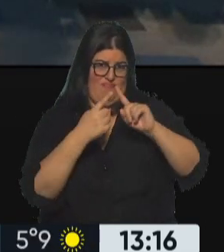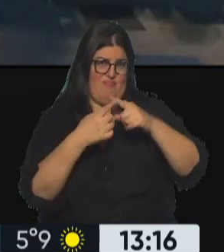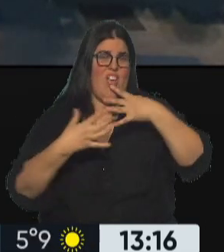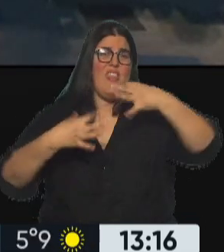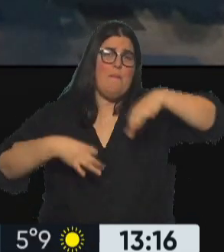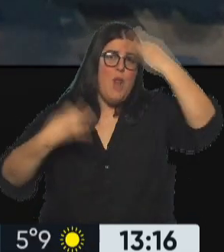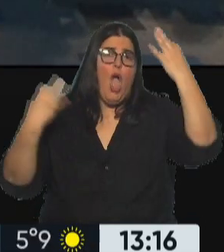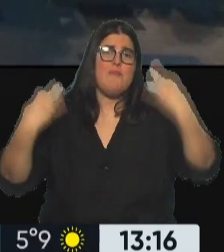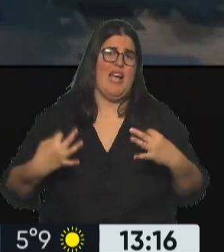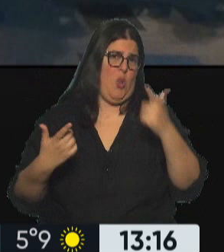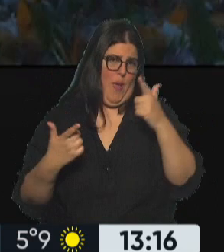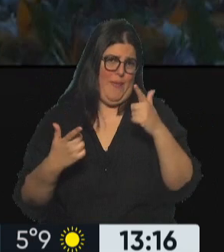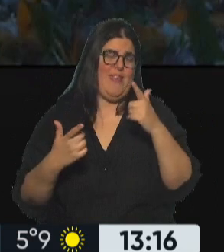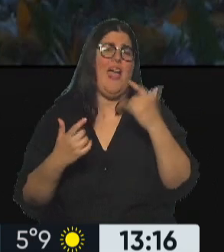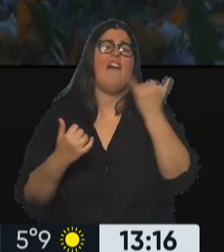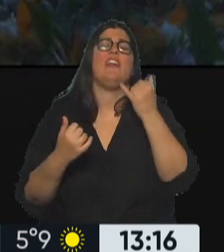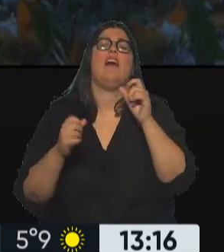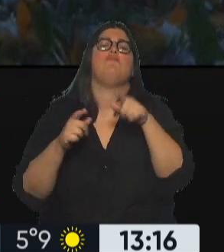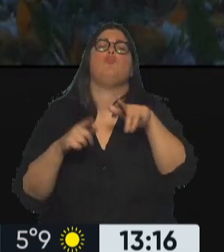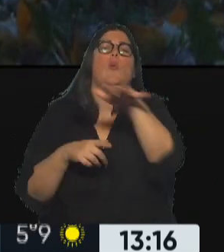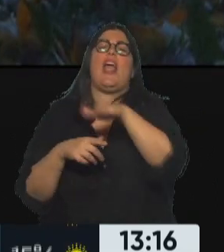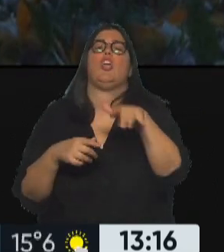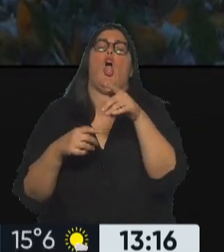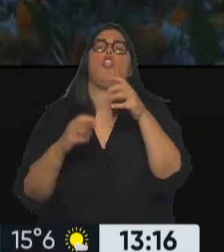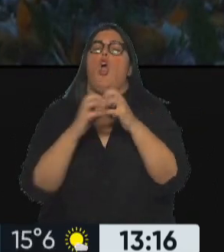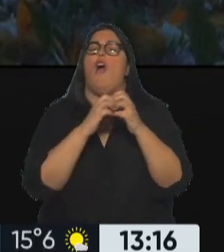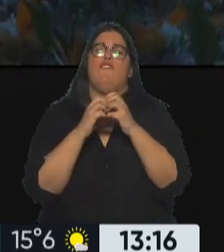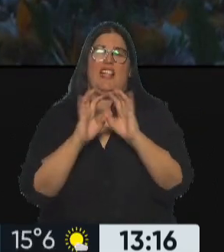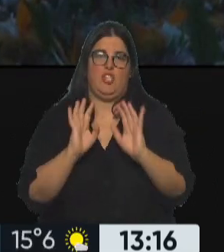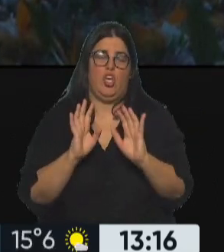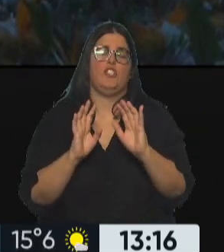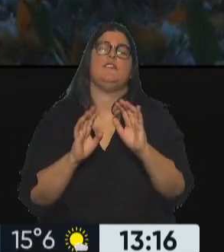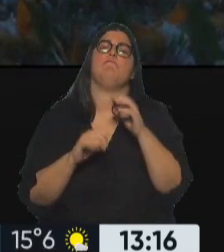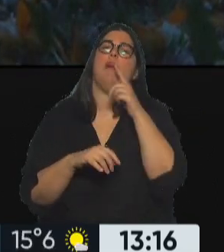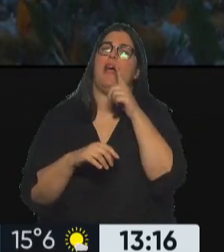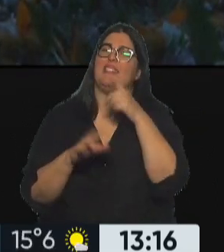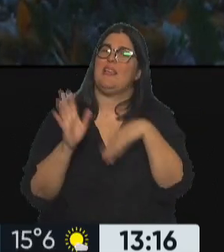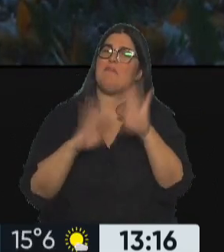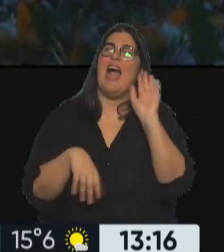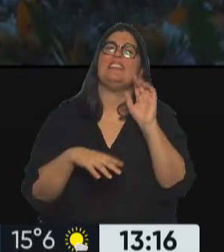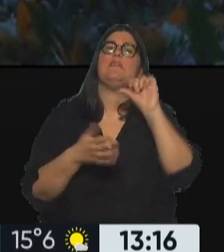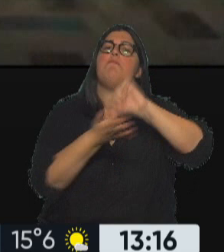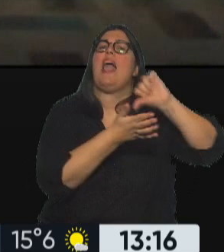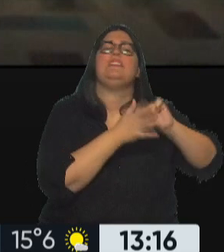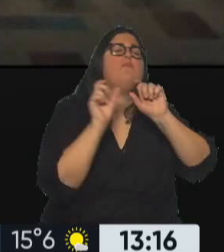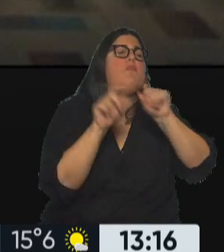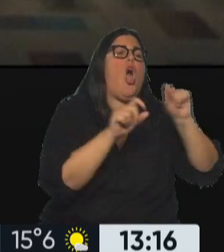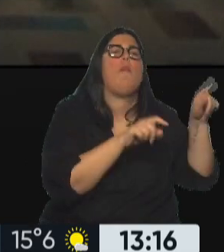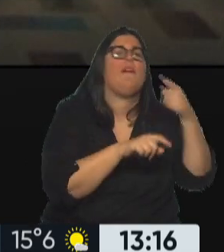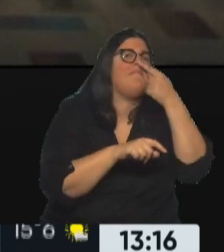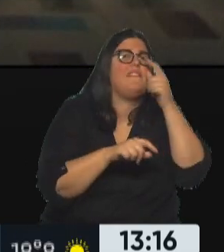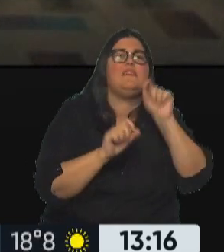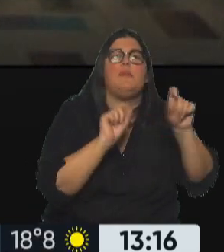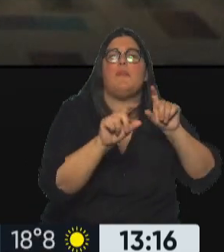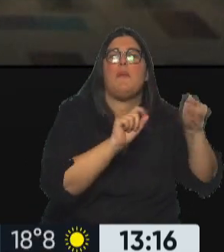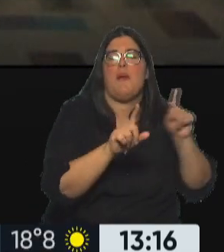en conflictos regionales. O sea que me parece que es más importante la motivación individual y el mínimo común denominador que se